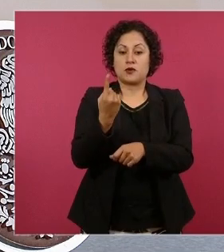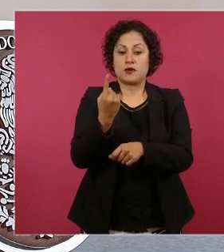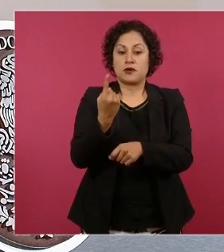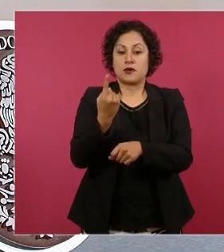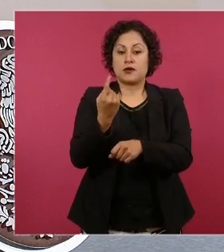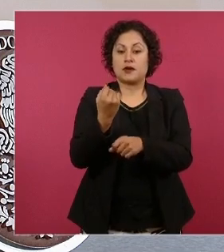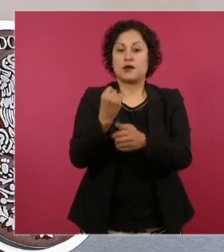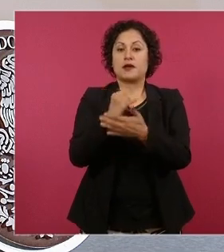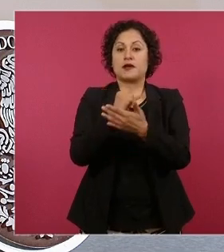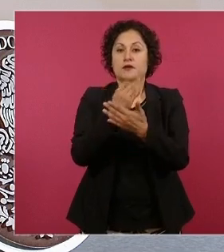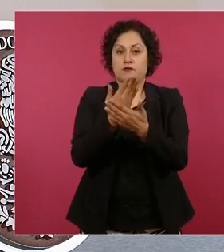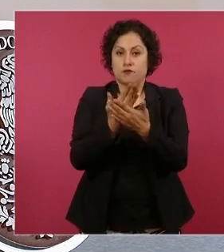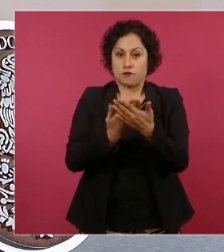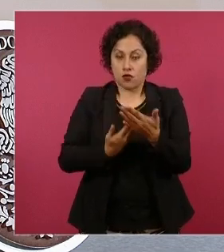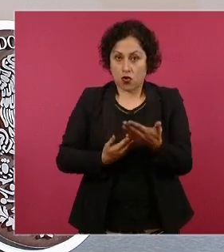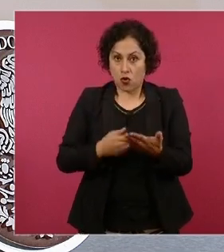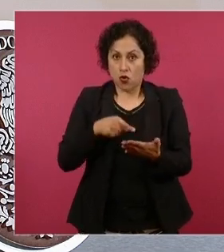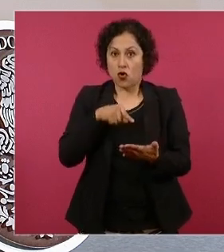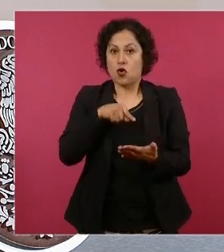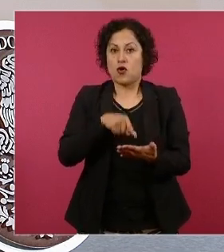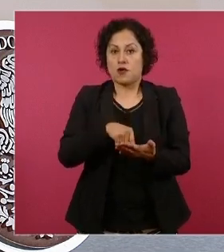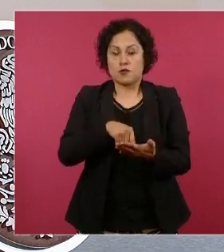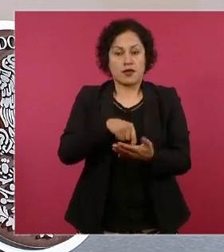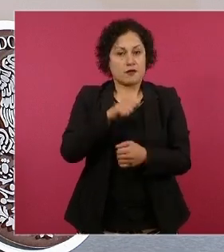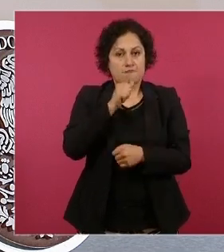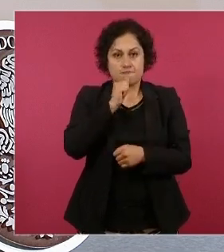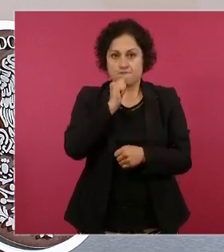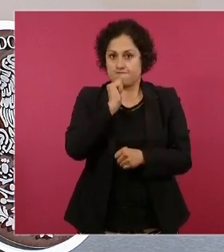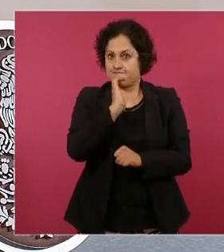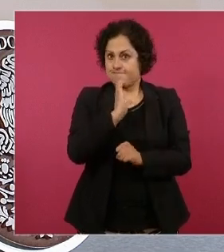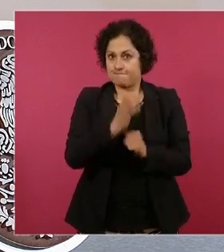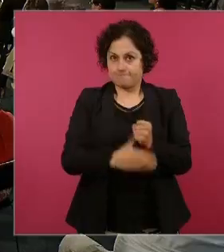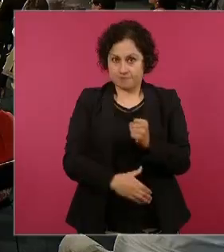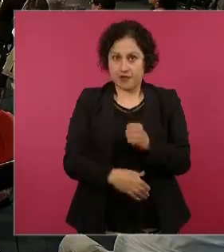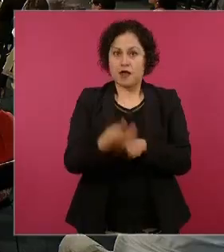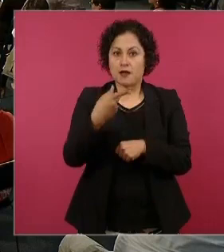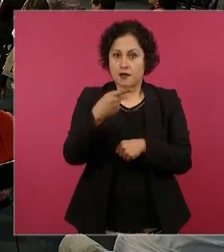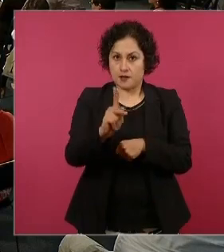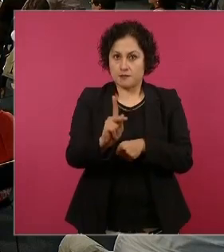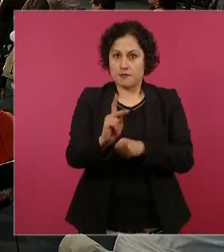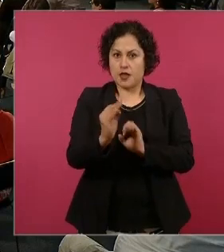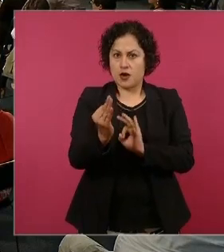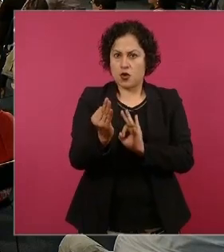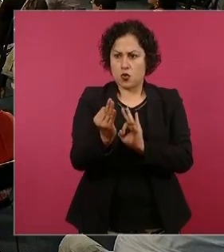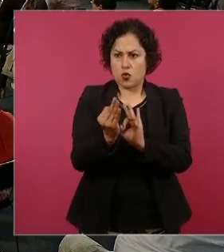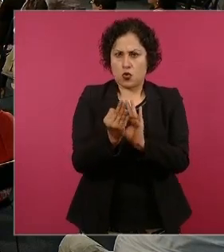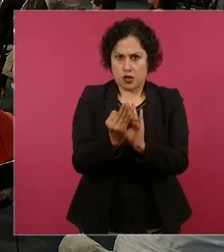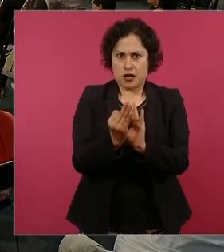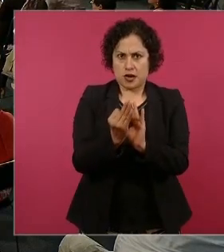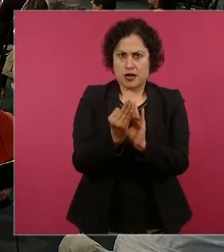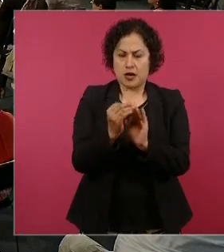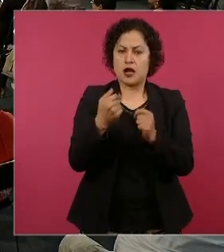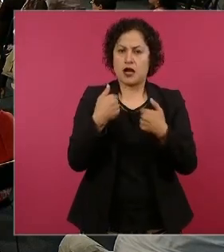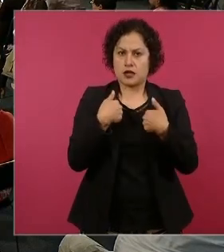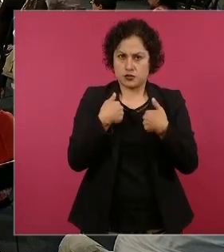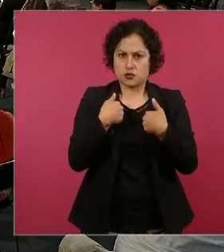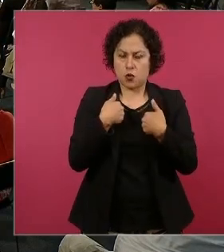el informe, pero le prometo en breve, como también lo dije en el gabinete, hacerlo.